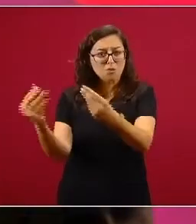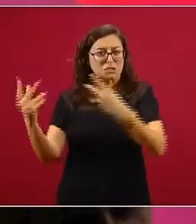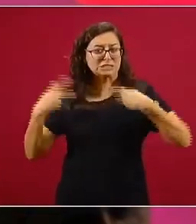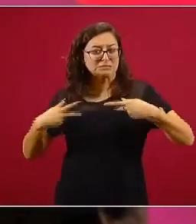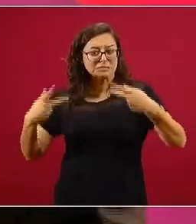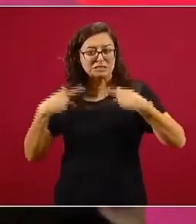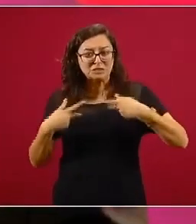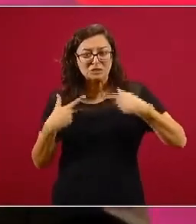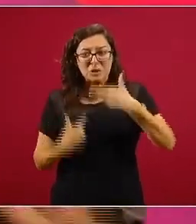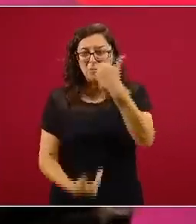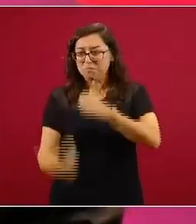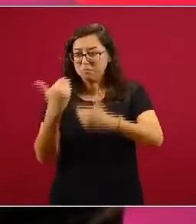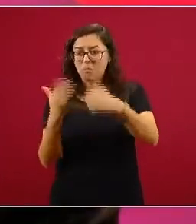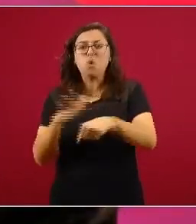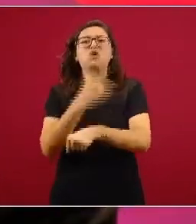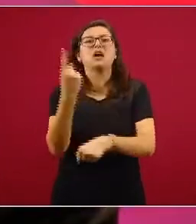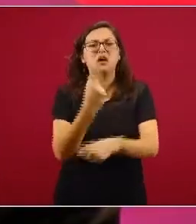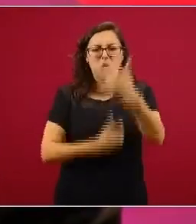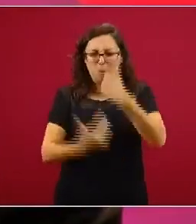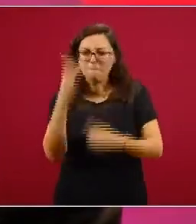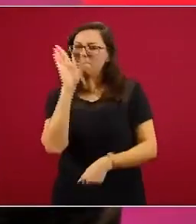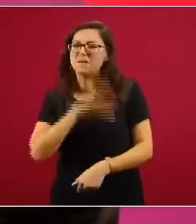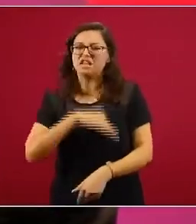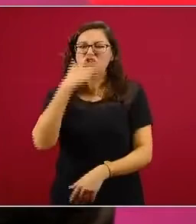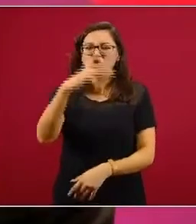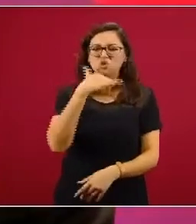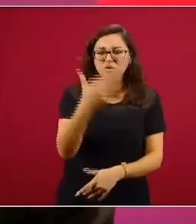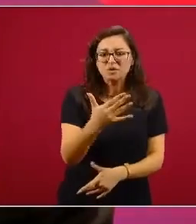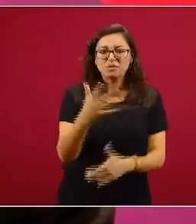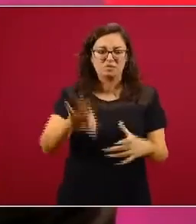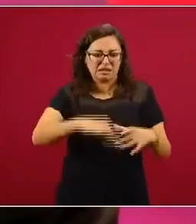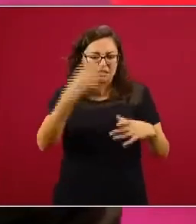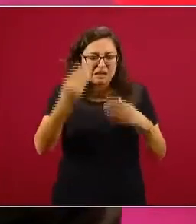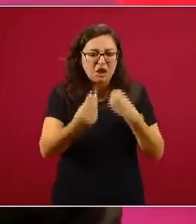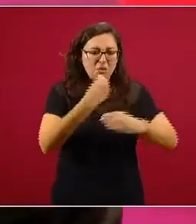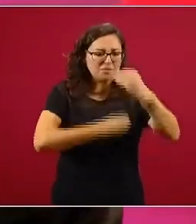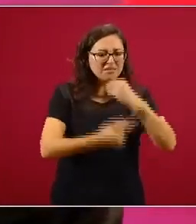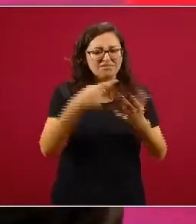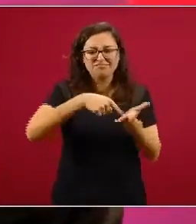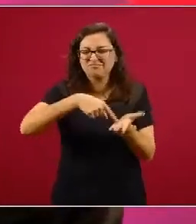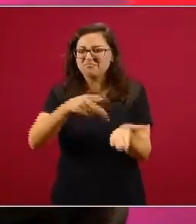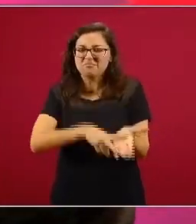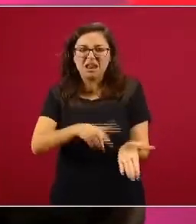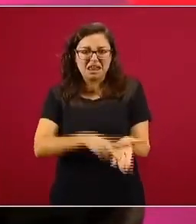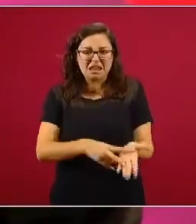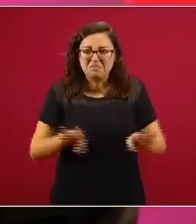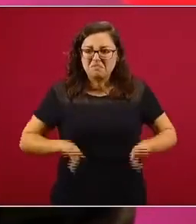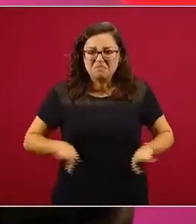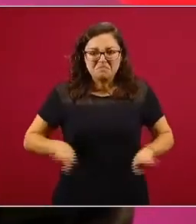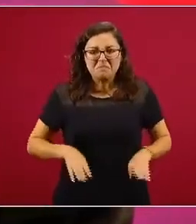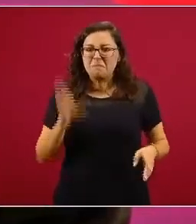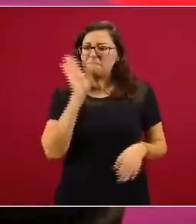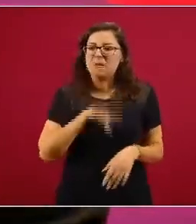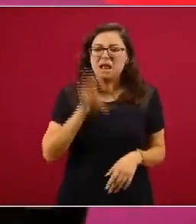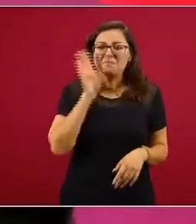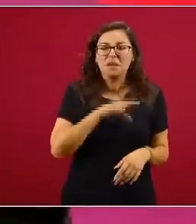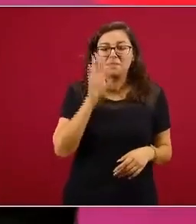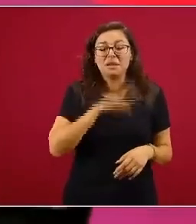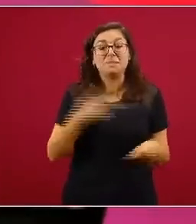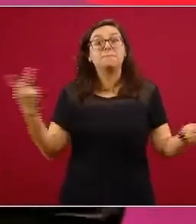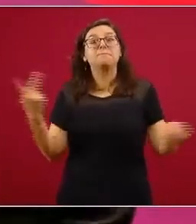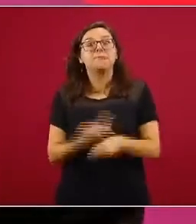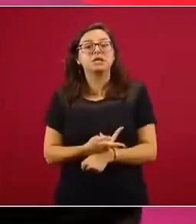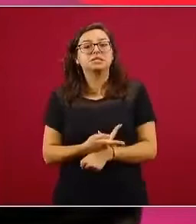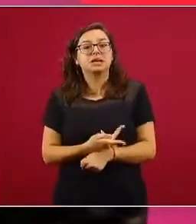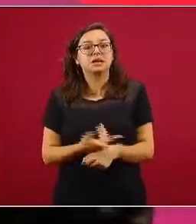sistema agroalimentario sobresaturado de productos de bajo valor nutricional. Y cuando lo hemos dicho aquí, la reacción que vemos